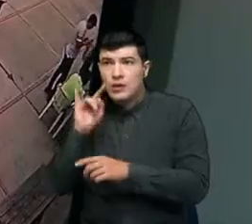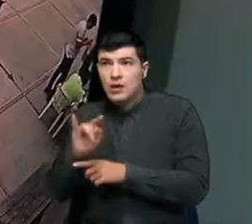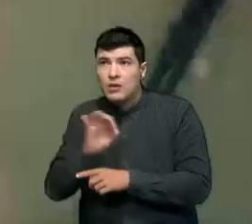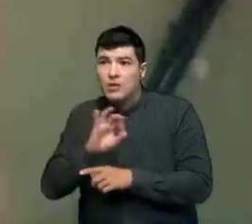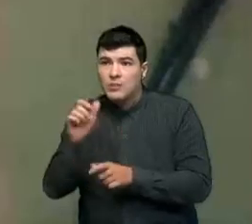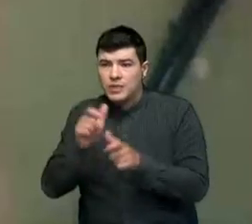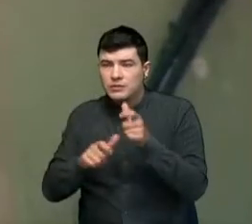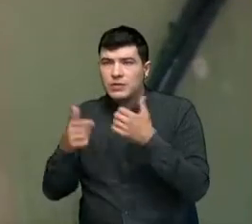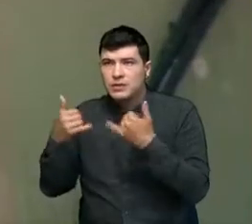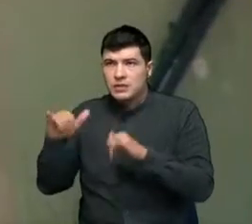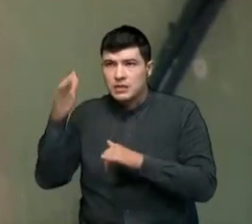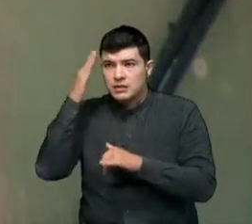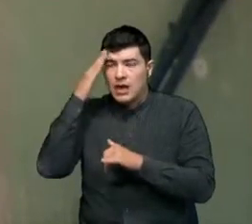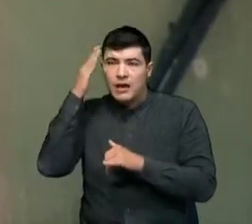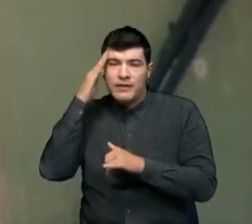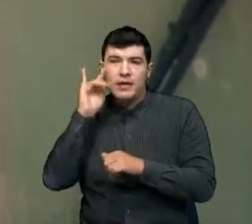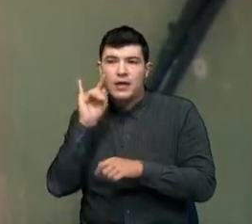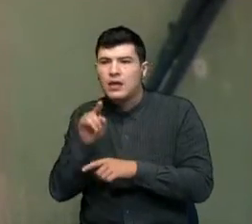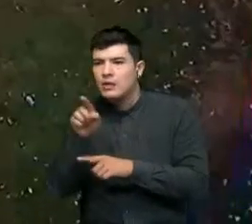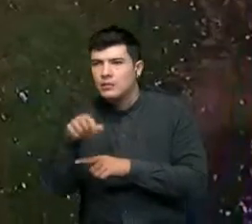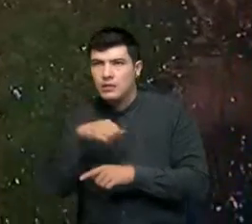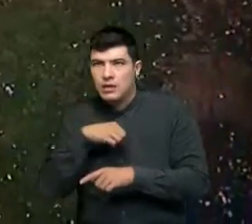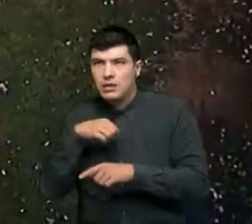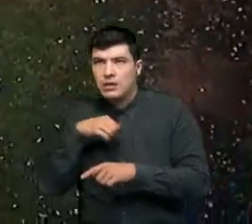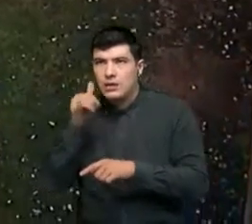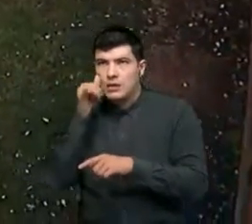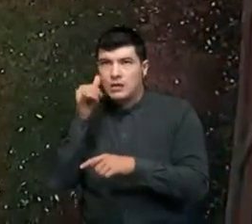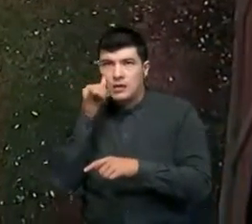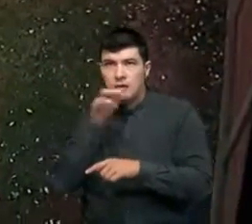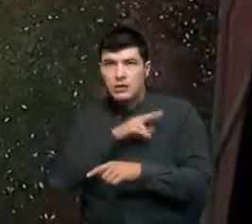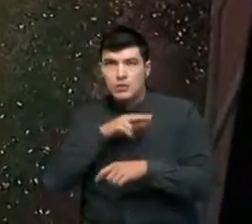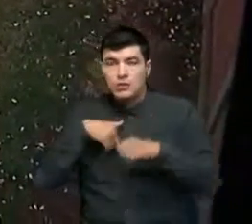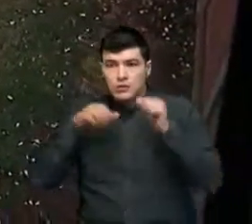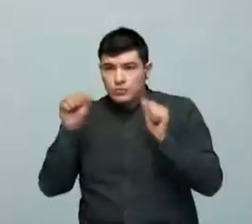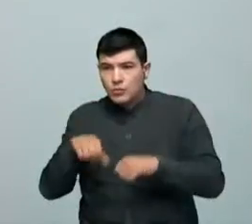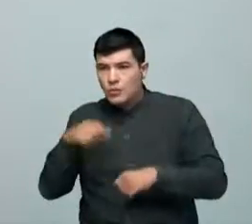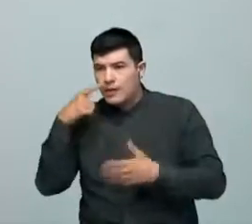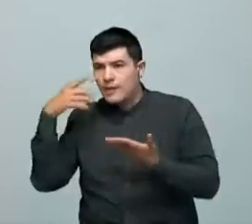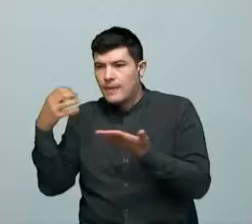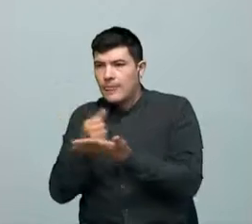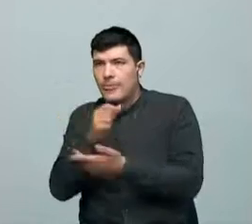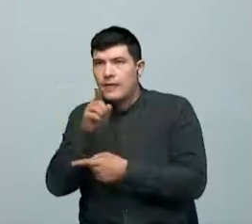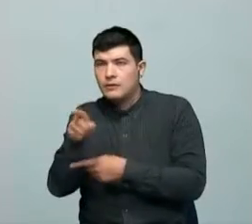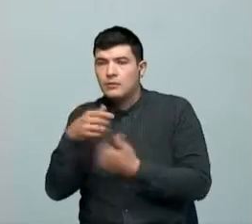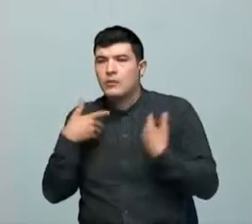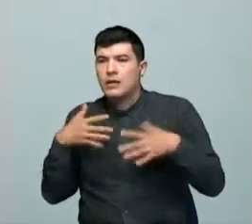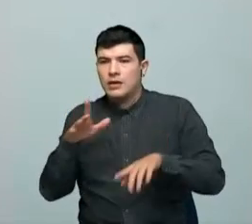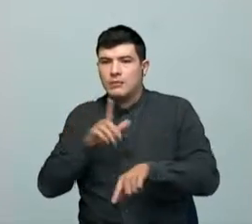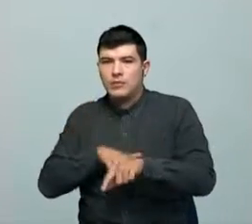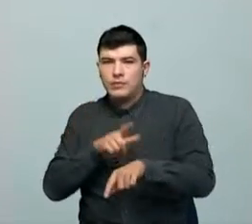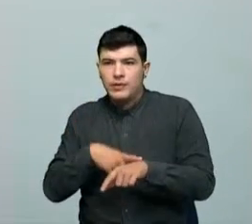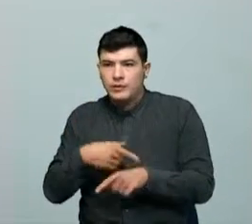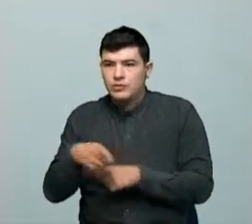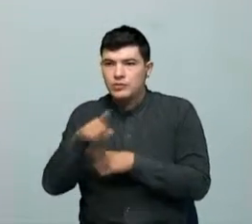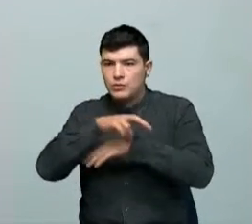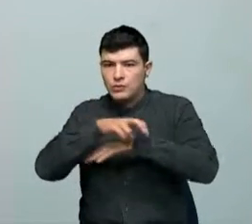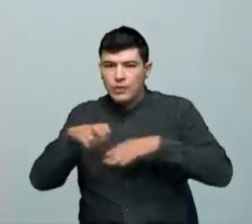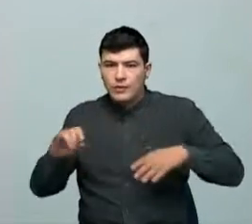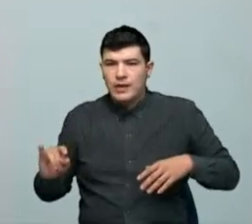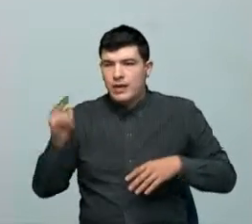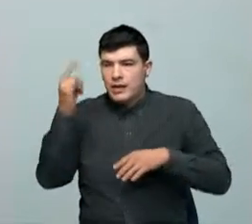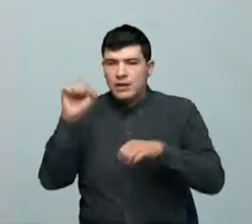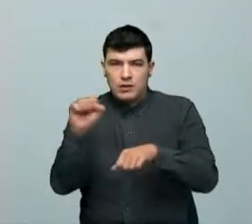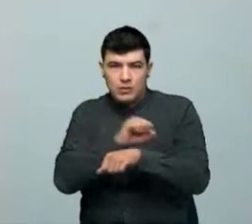gente va a saber que hay cámaras de seguridad que podemos estar los detectando en el momento que estás robando algo a los carros